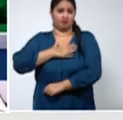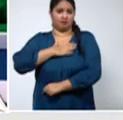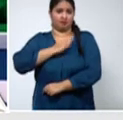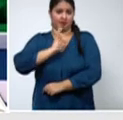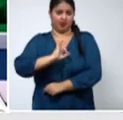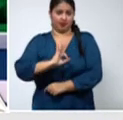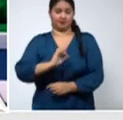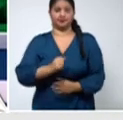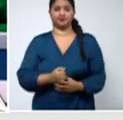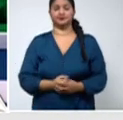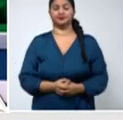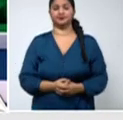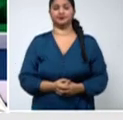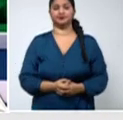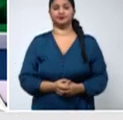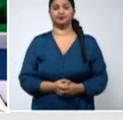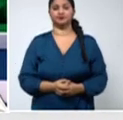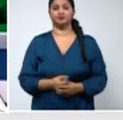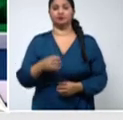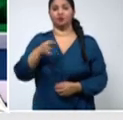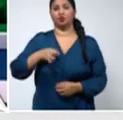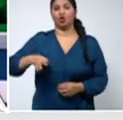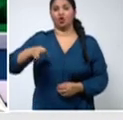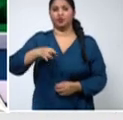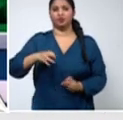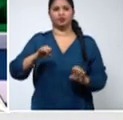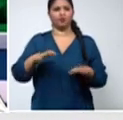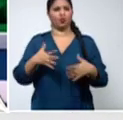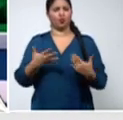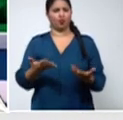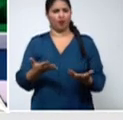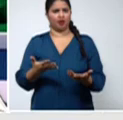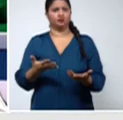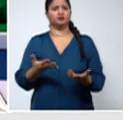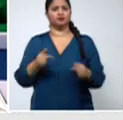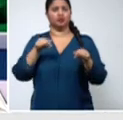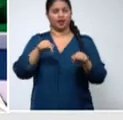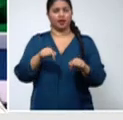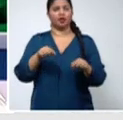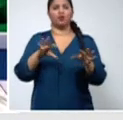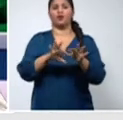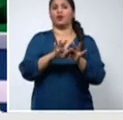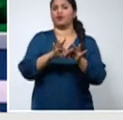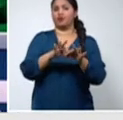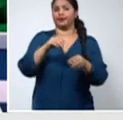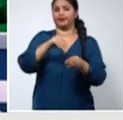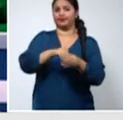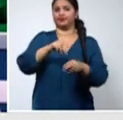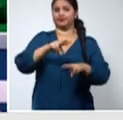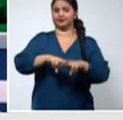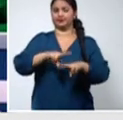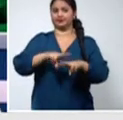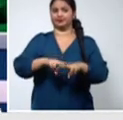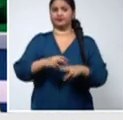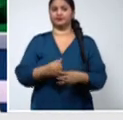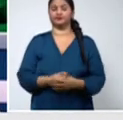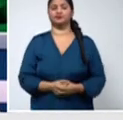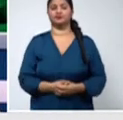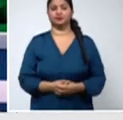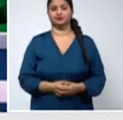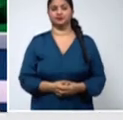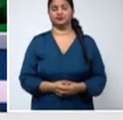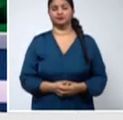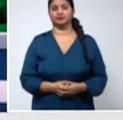también, pero que es del municipio de Guanabacoa, aquí en La Habana, o se encontraba ahí, es un